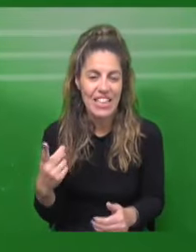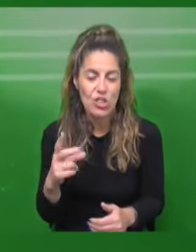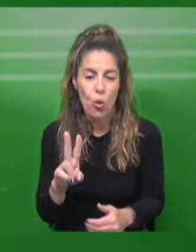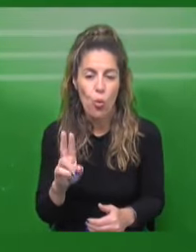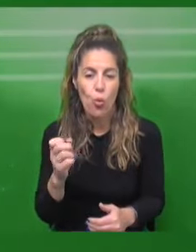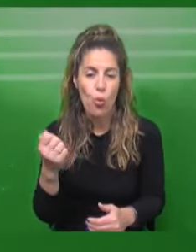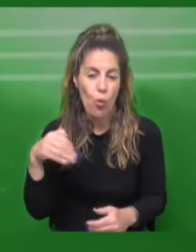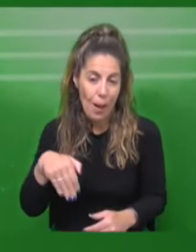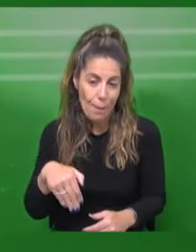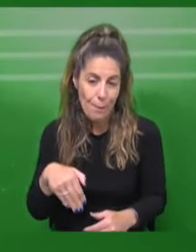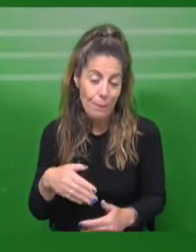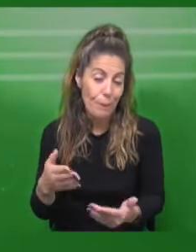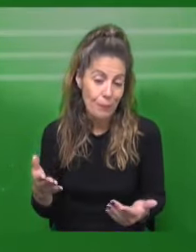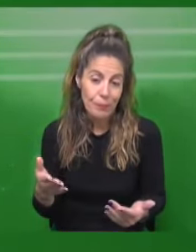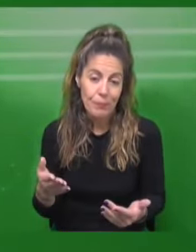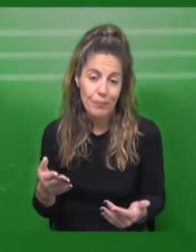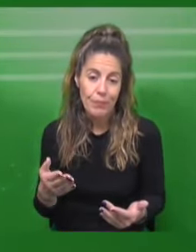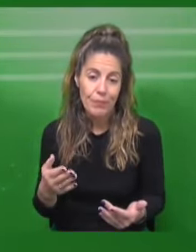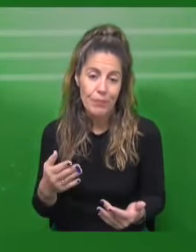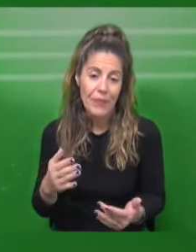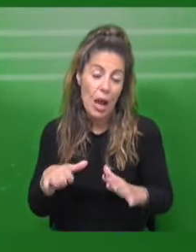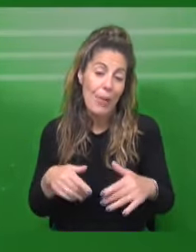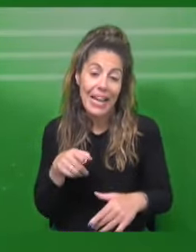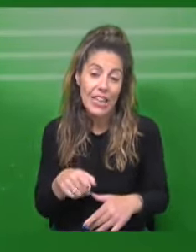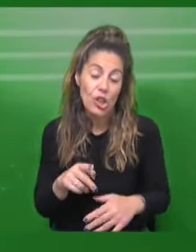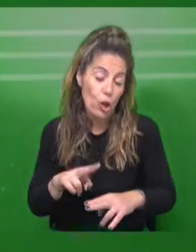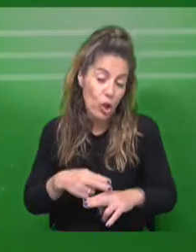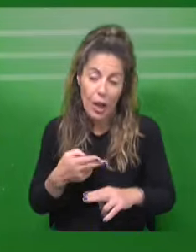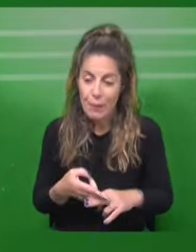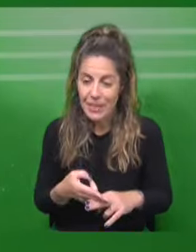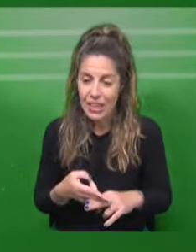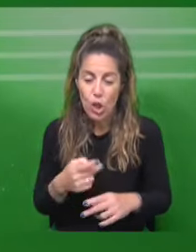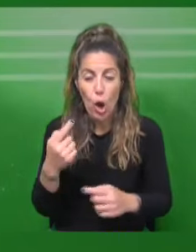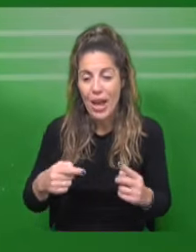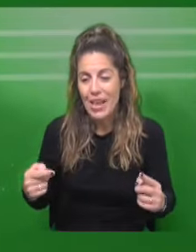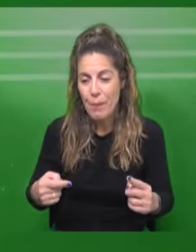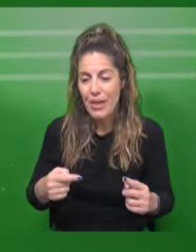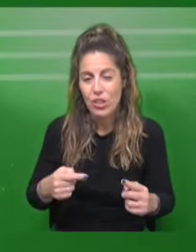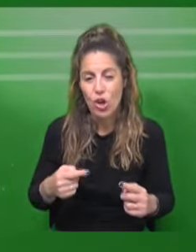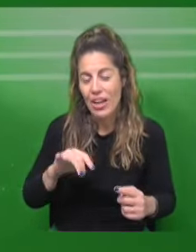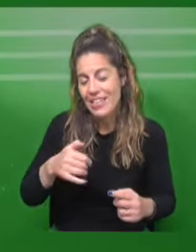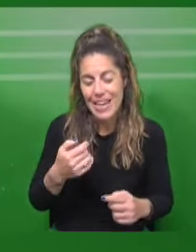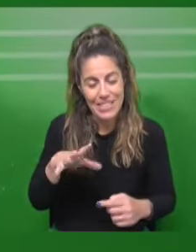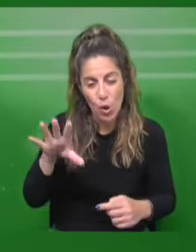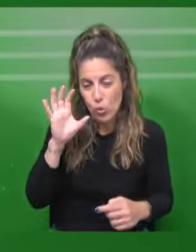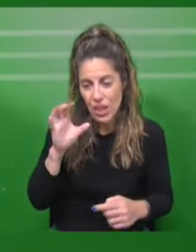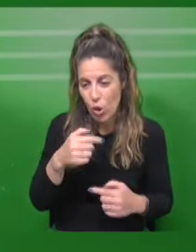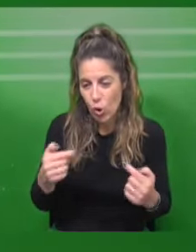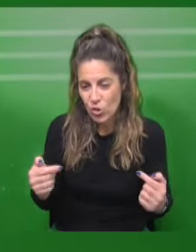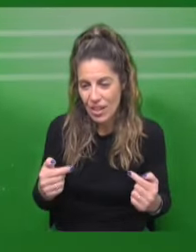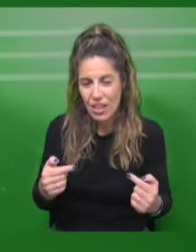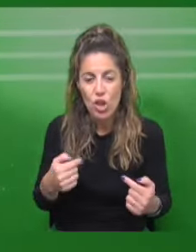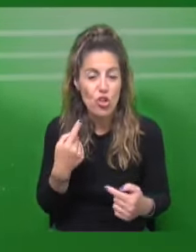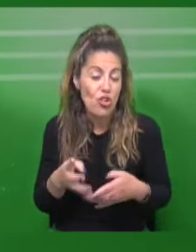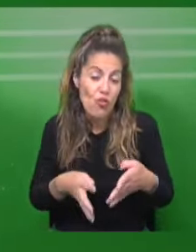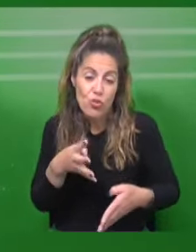agua hemos este y capaz que en esto estoy repitiendo este elementos que la audiencia haya escuchado este eh nosotros